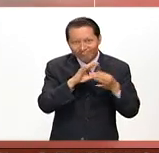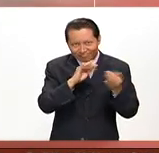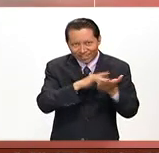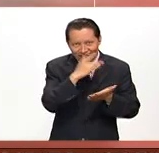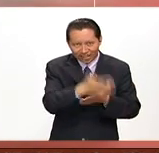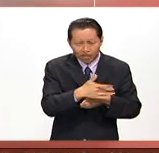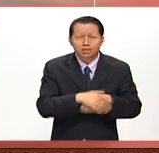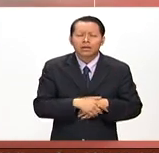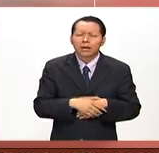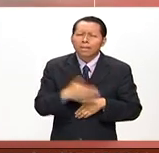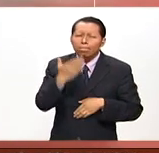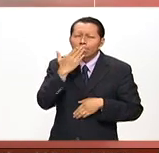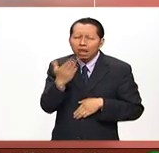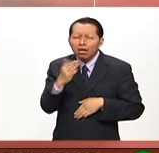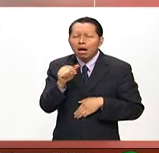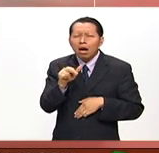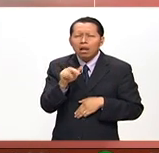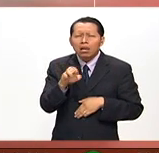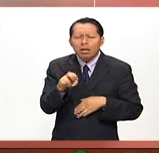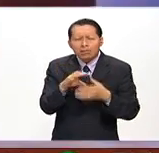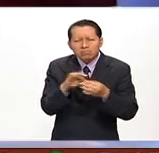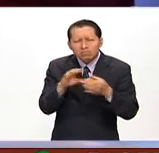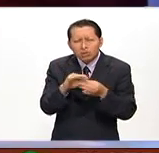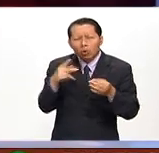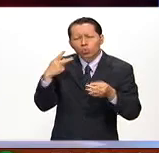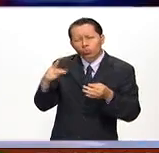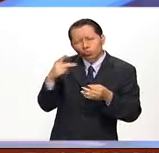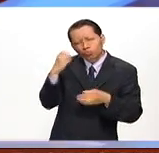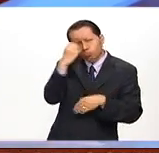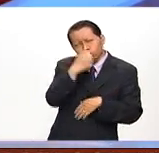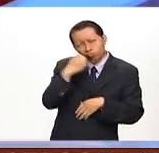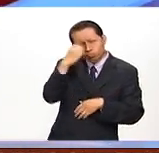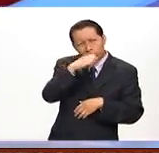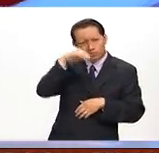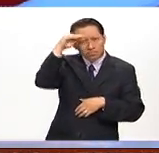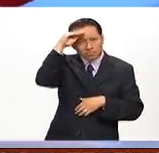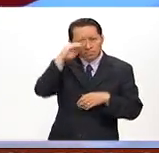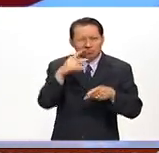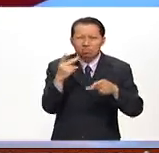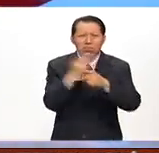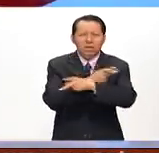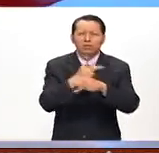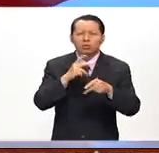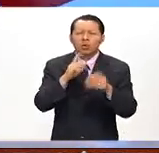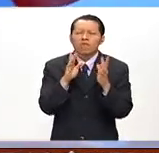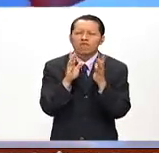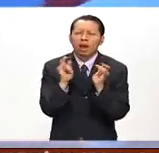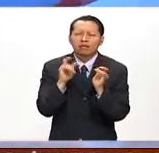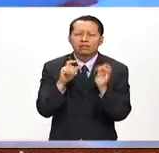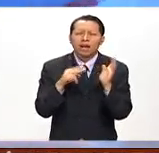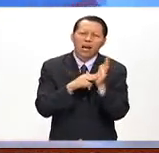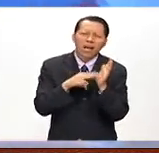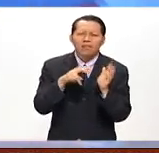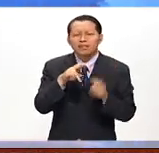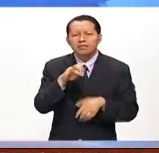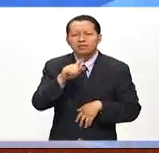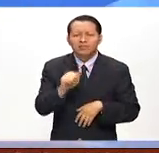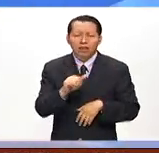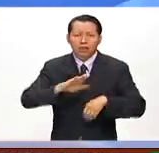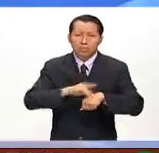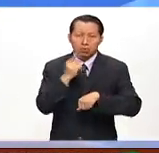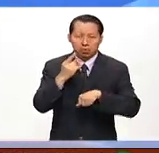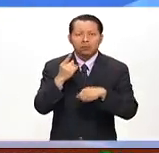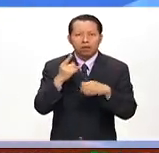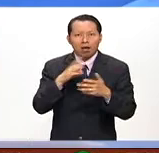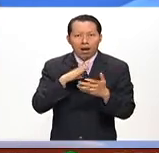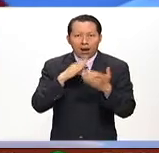es tu análisis sobre lo que sucedió, para empezar a hablar, en Francia, en Niza, sobre todo porque estamos